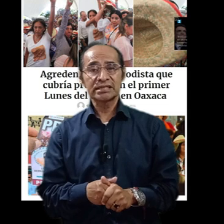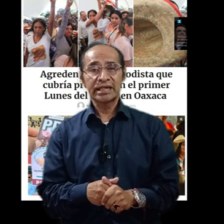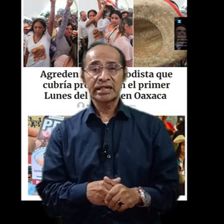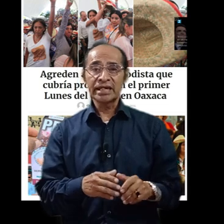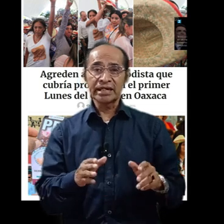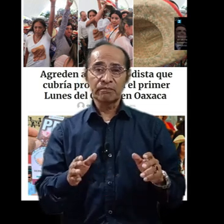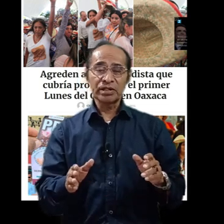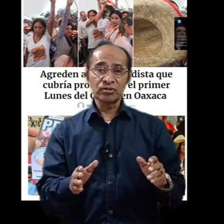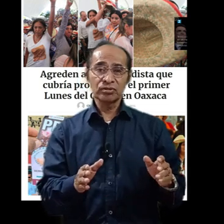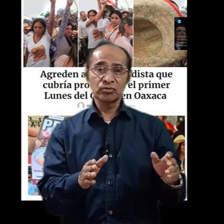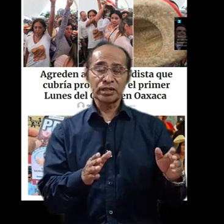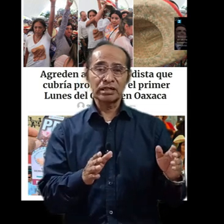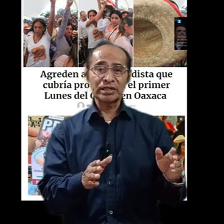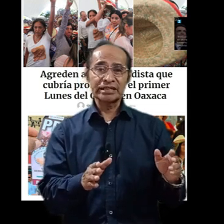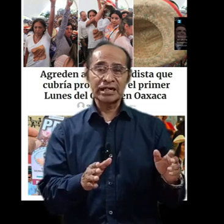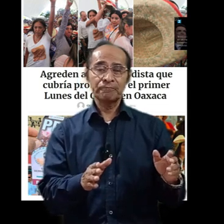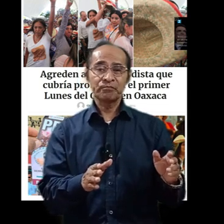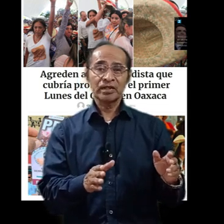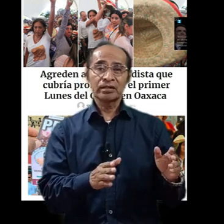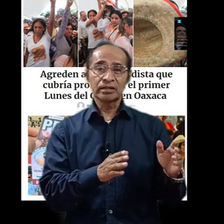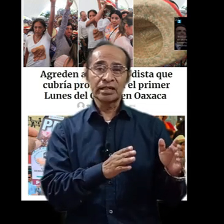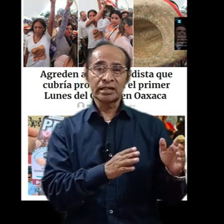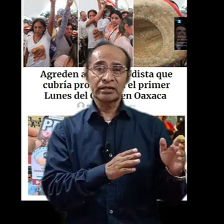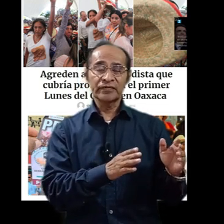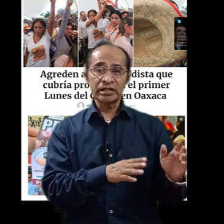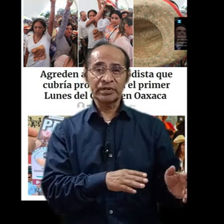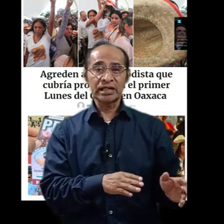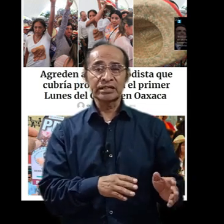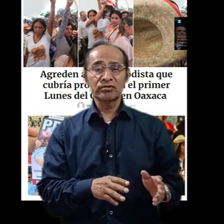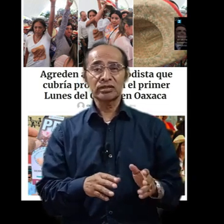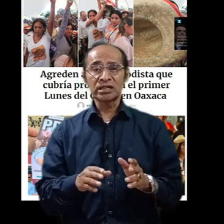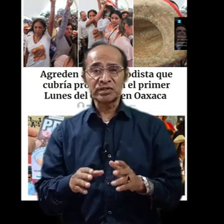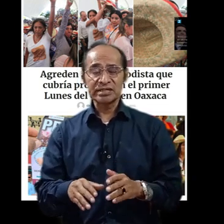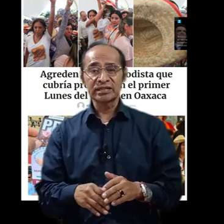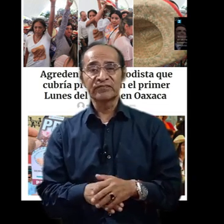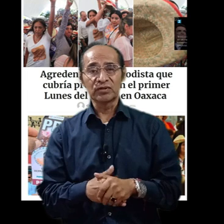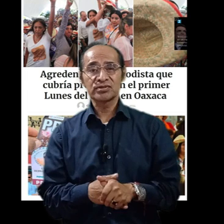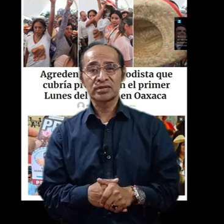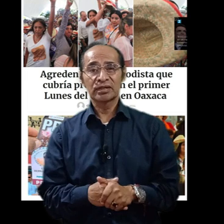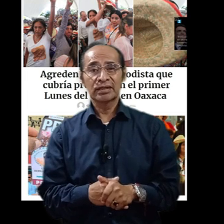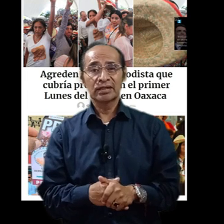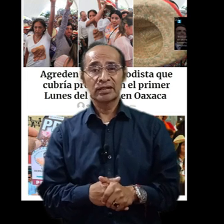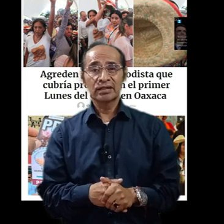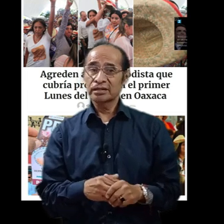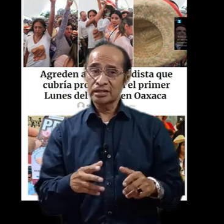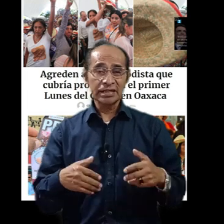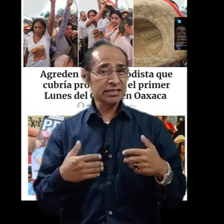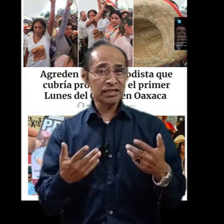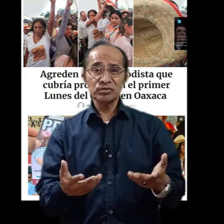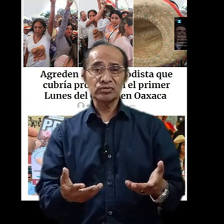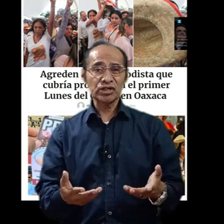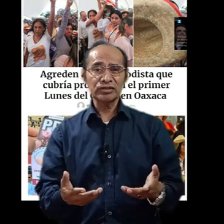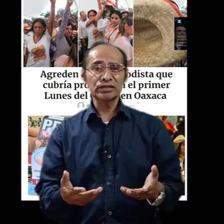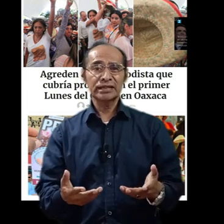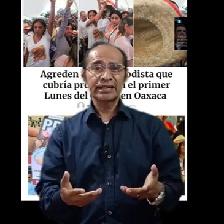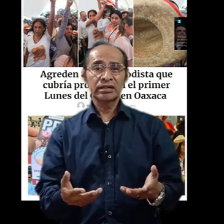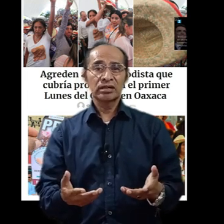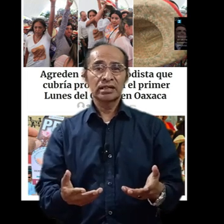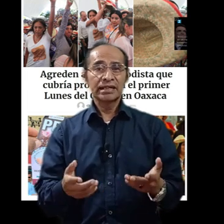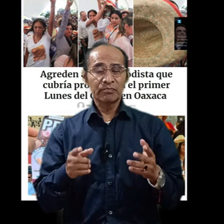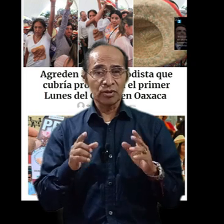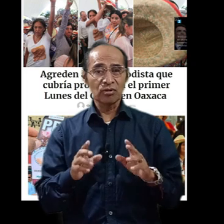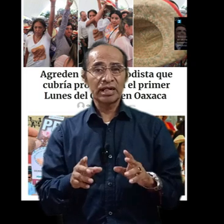periodistas en el periodo gubernamental de Felipe Calderón y Vicente Fox y ahí seguimos luchando